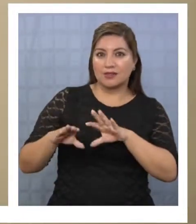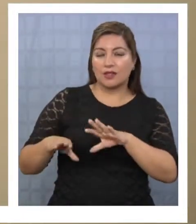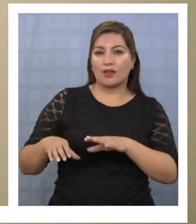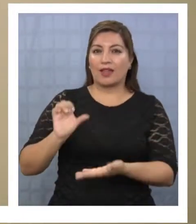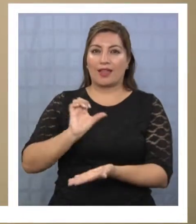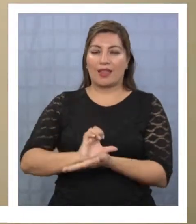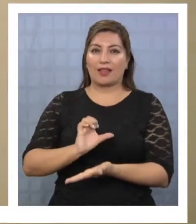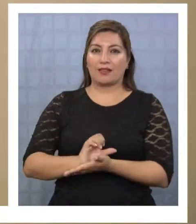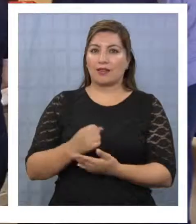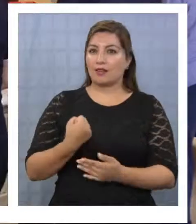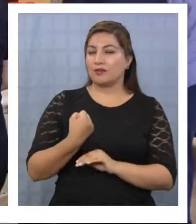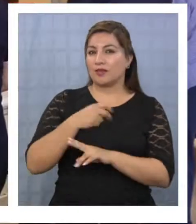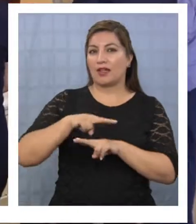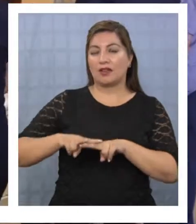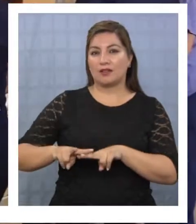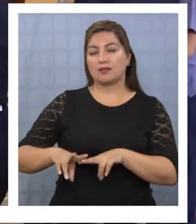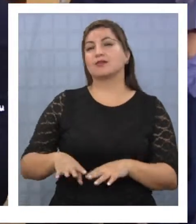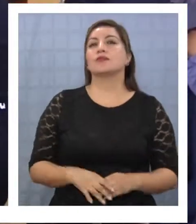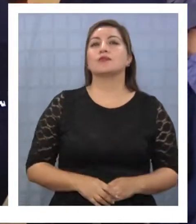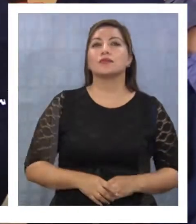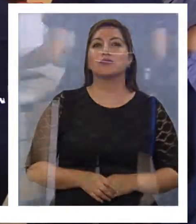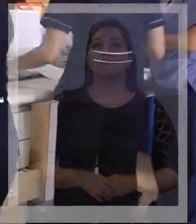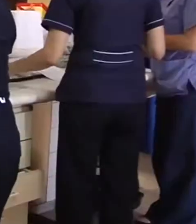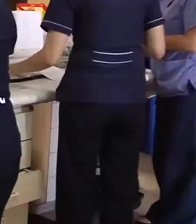¡Gracias!